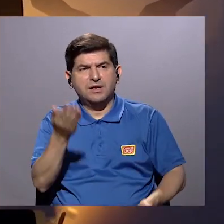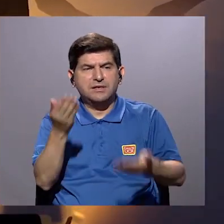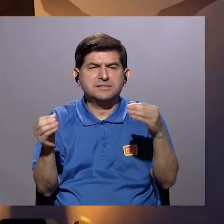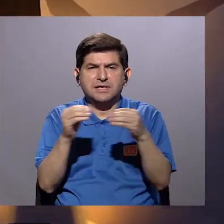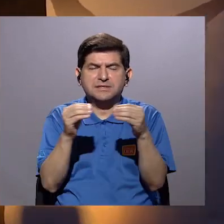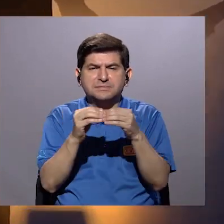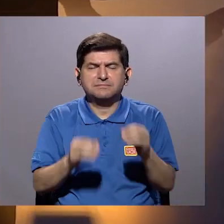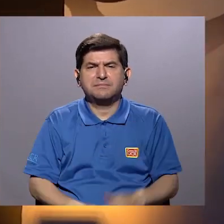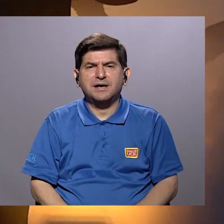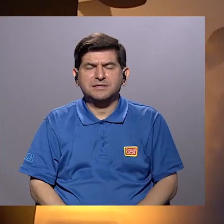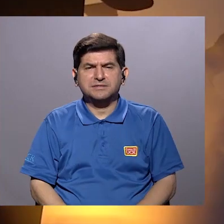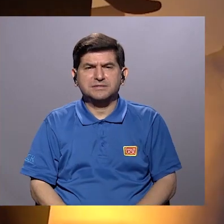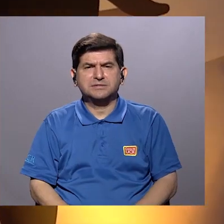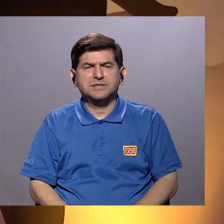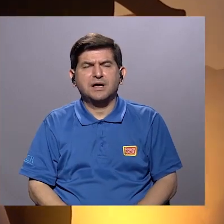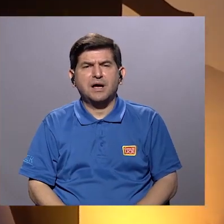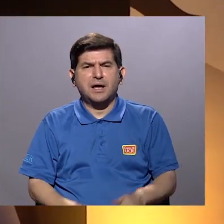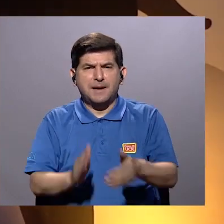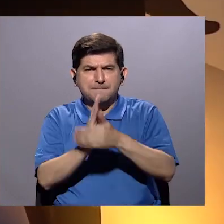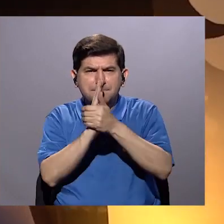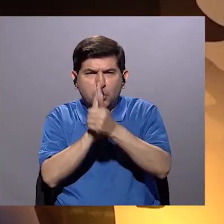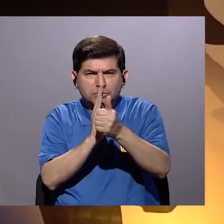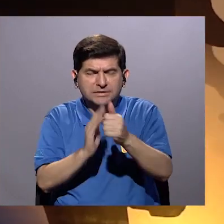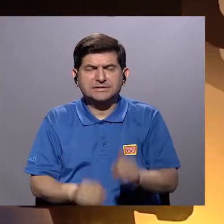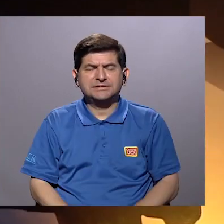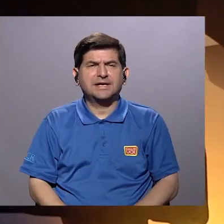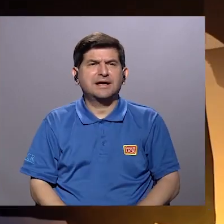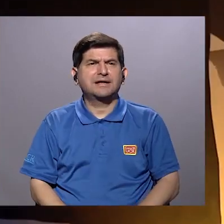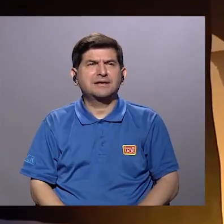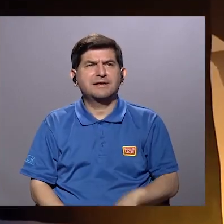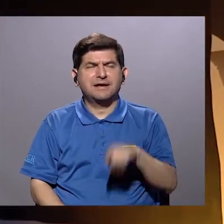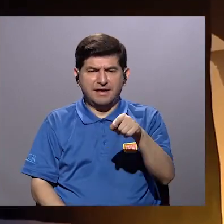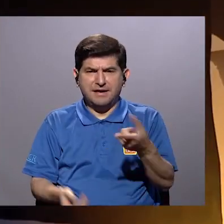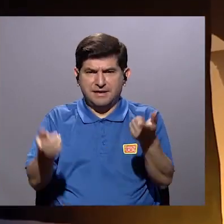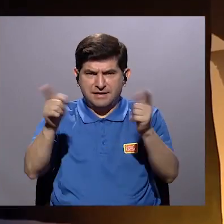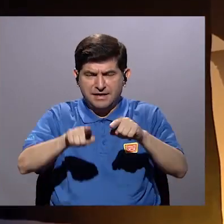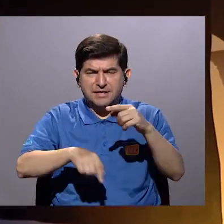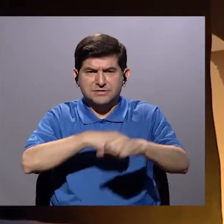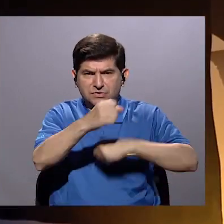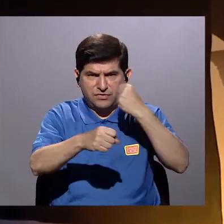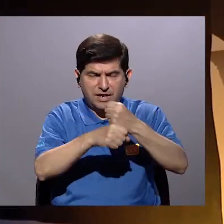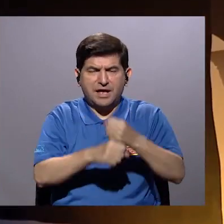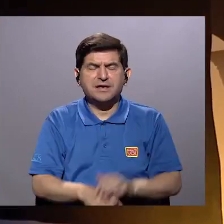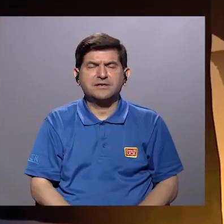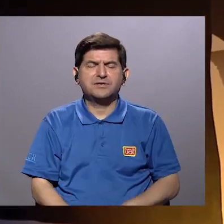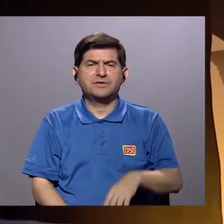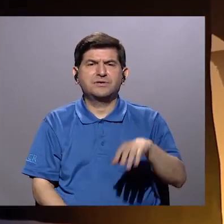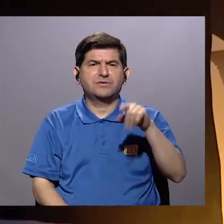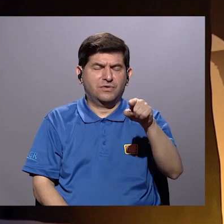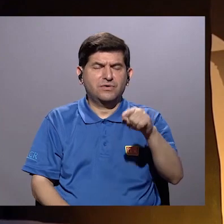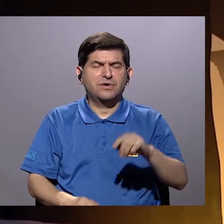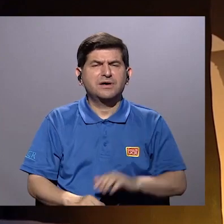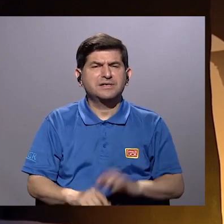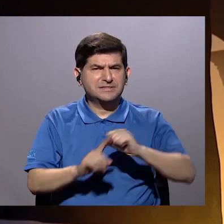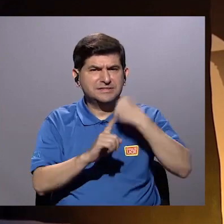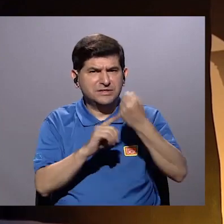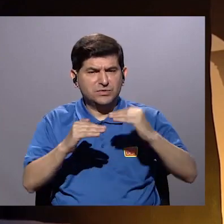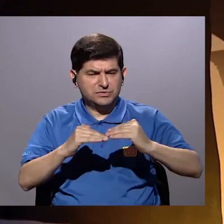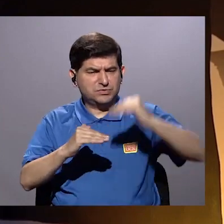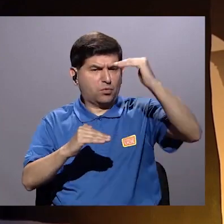potencia en el año que anda alrededor de los 1.700 megawatts. Y ese